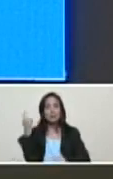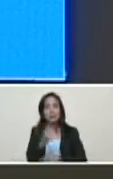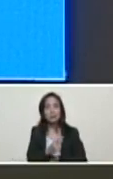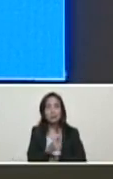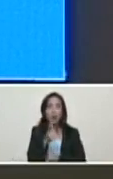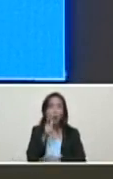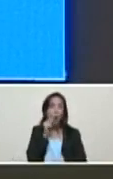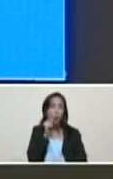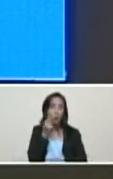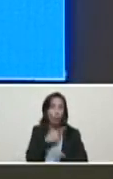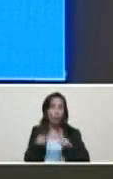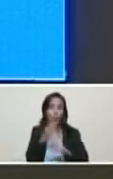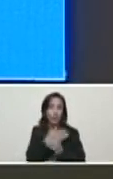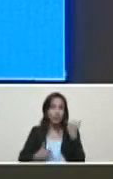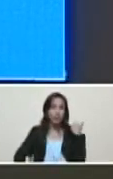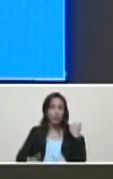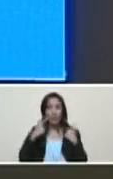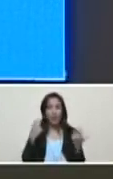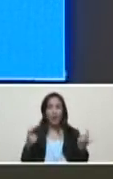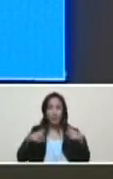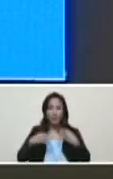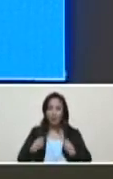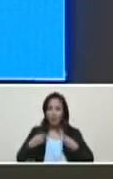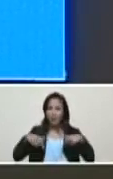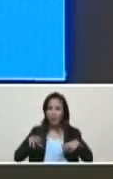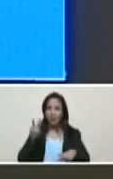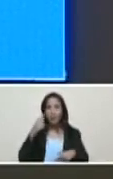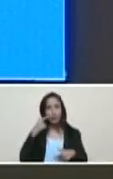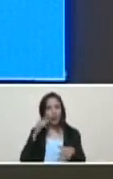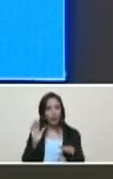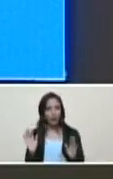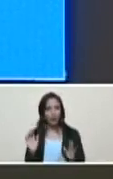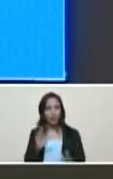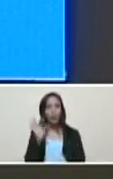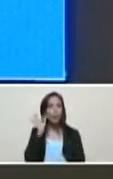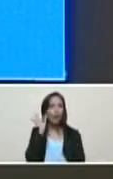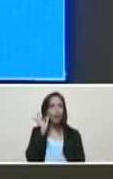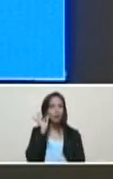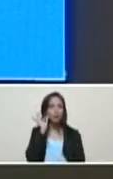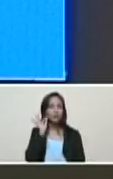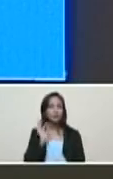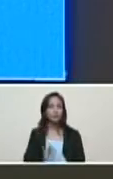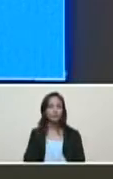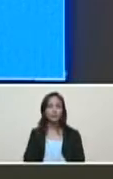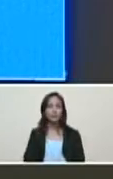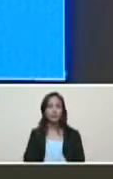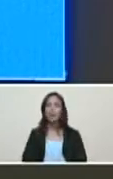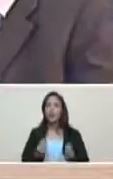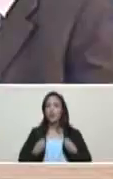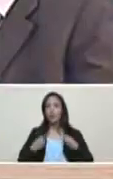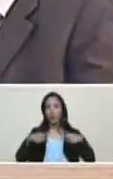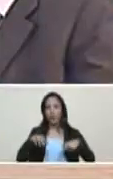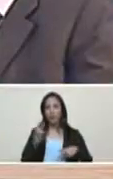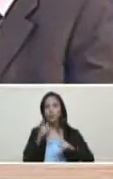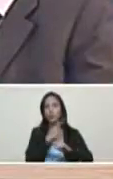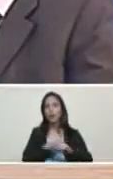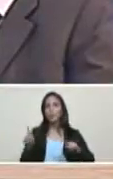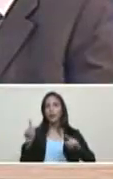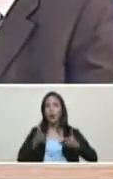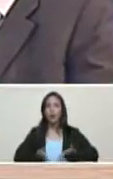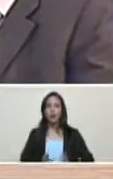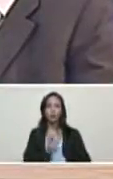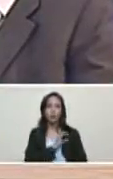Pinochet, estaba exiliada en Venezuela, creo, Betty Kaplan. Una serie sobre el libertador Simón